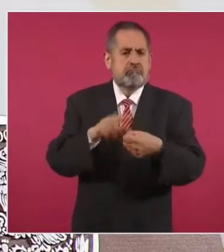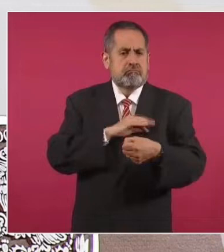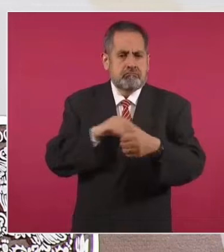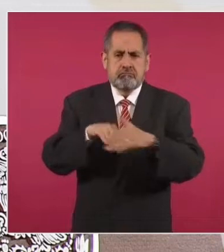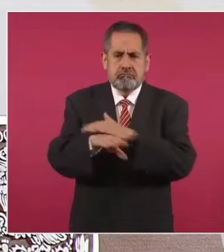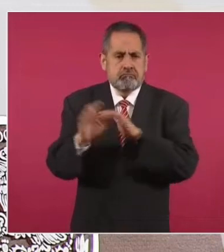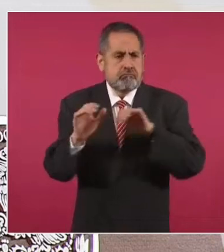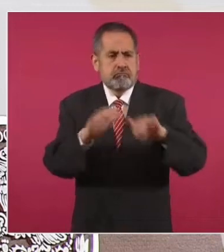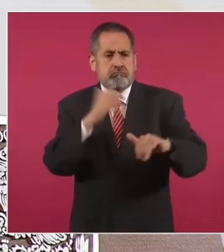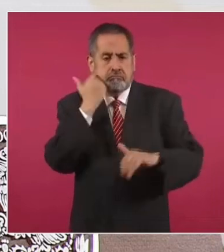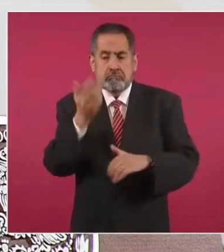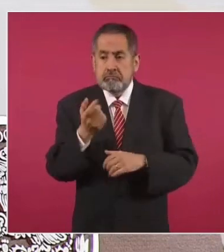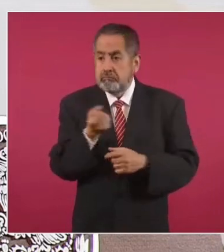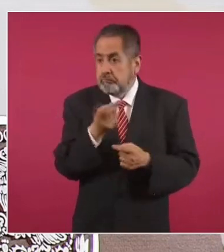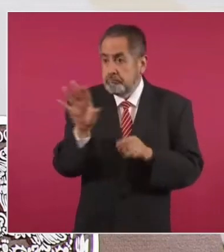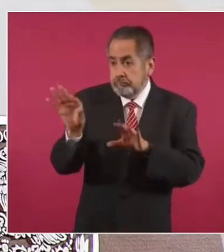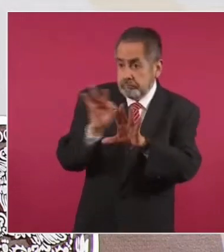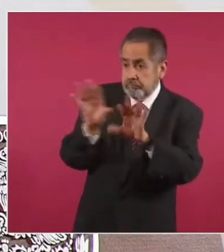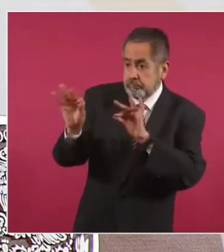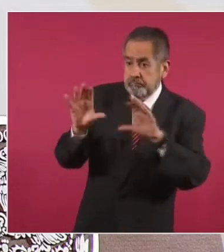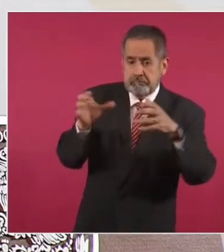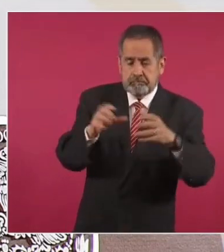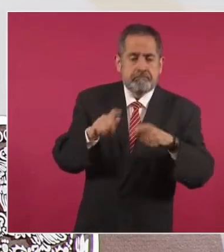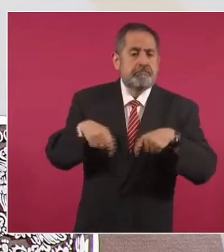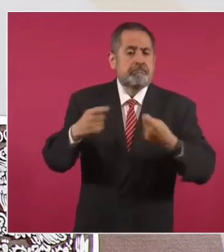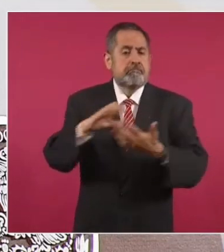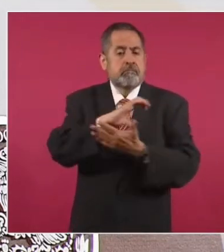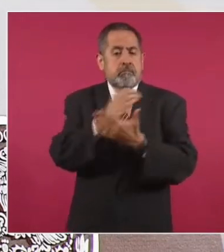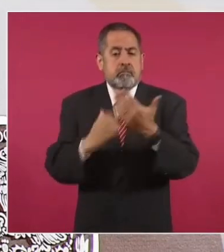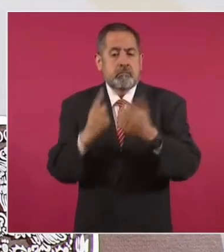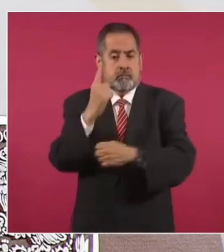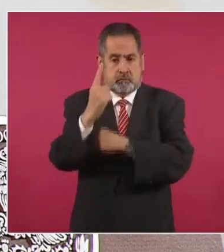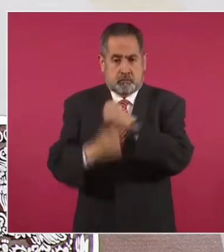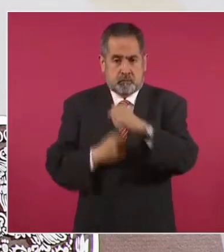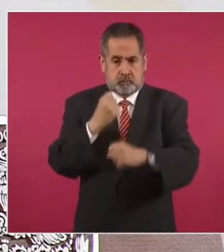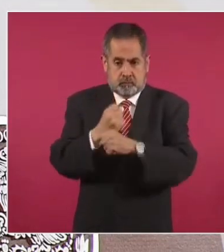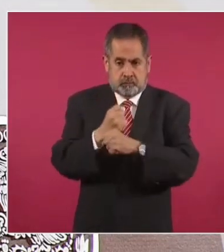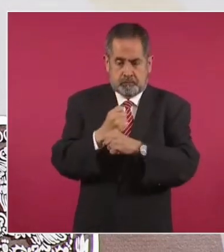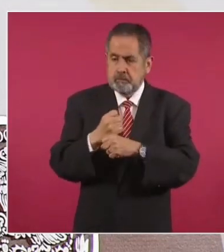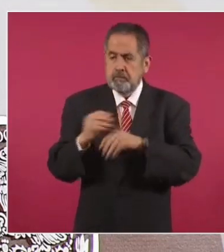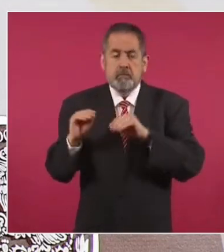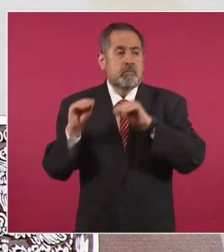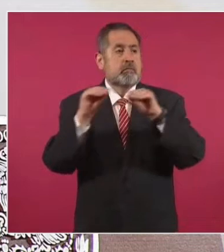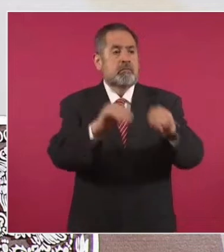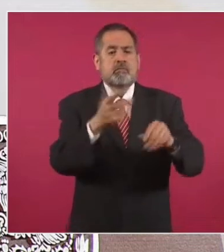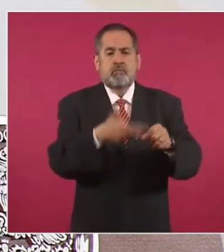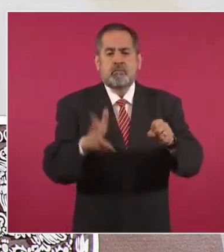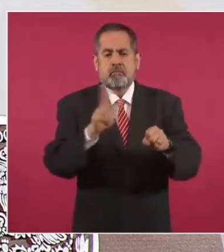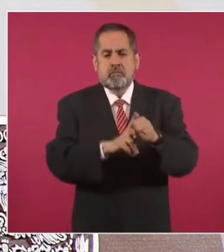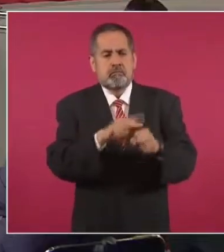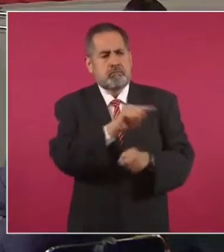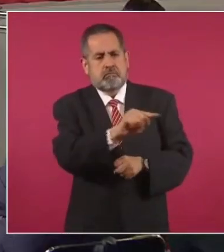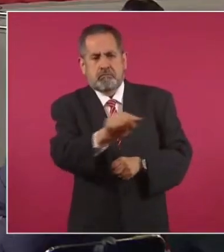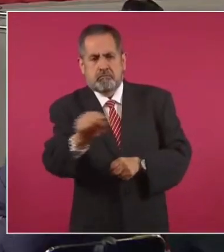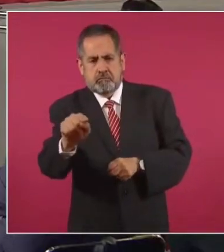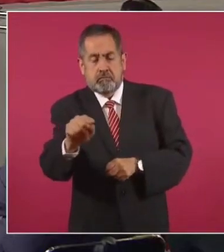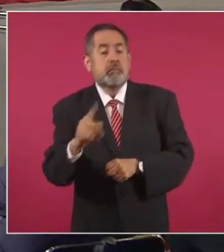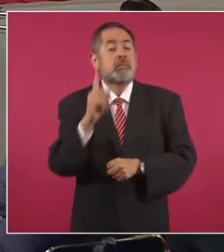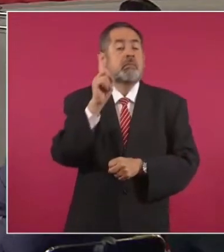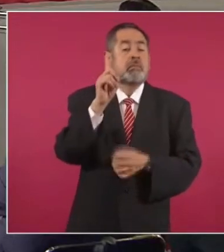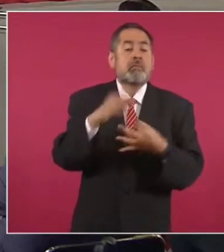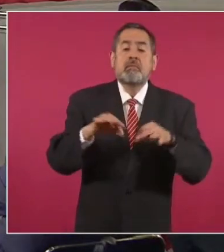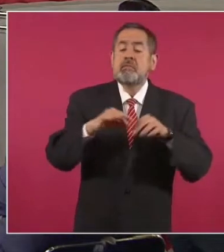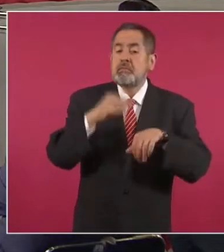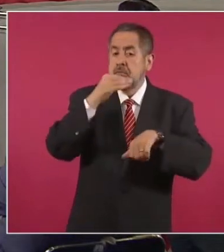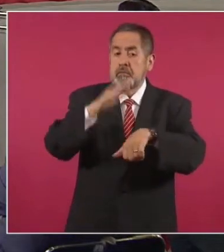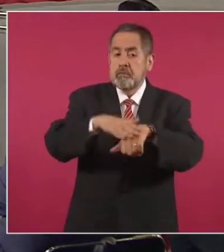a quienes resulten seleccionados se les va a hacer este contrato anual en alguno de estos hospitales. Algo muy importante que queremos